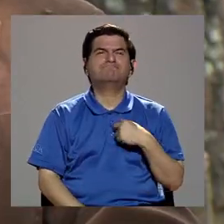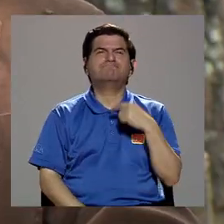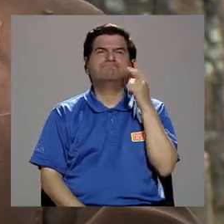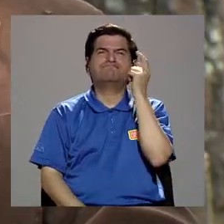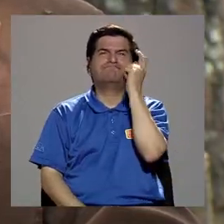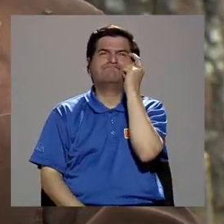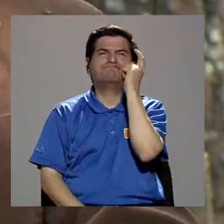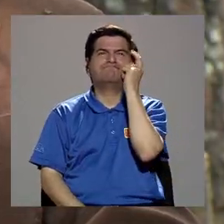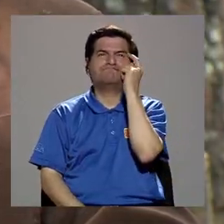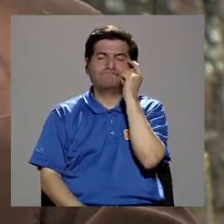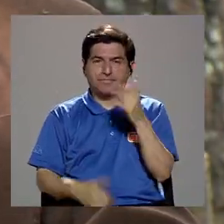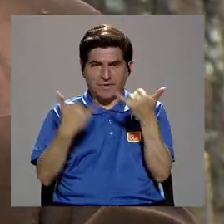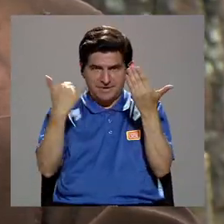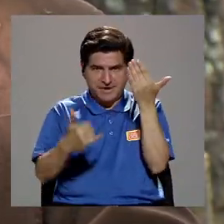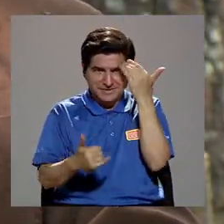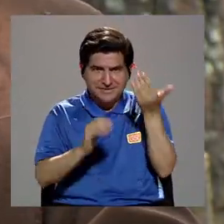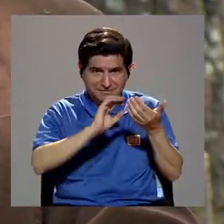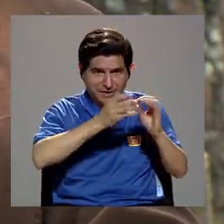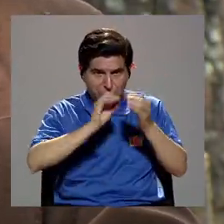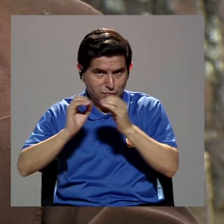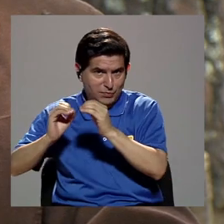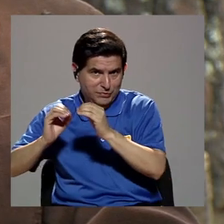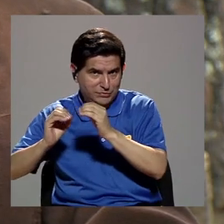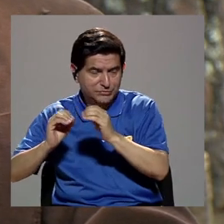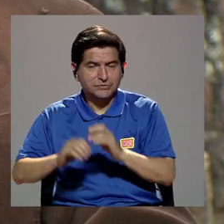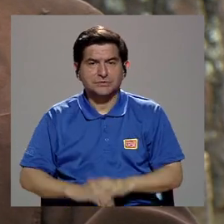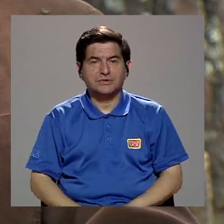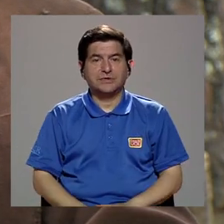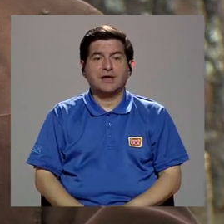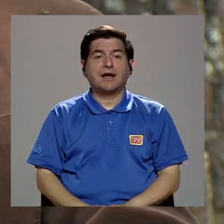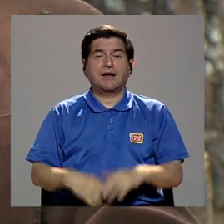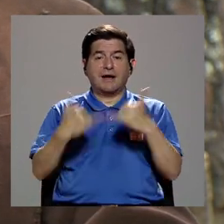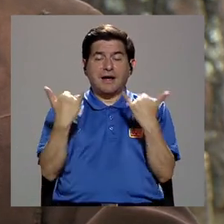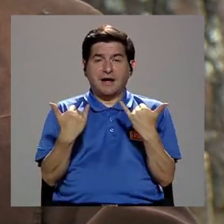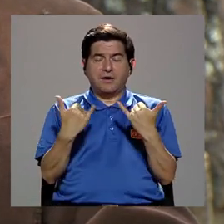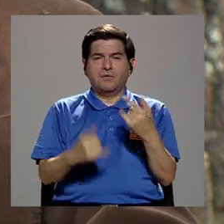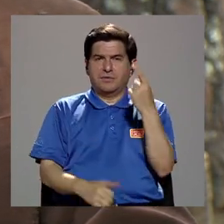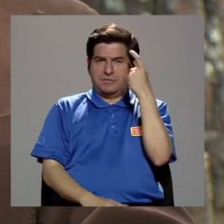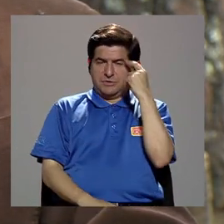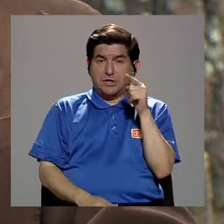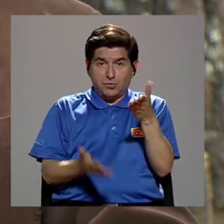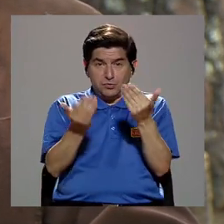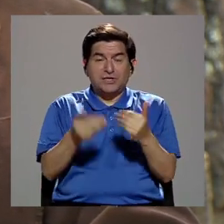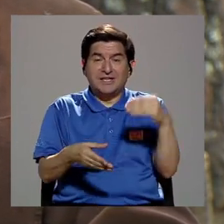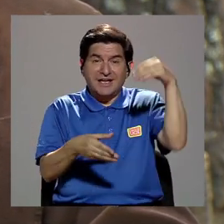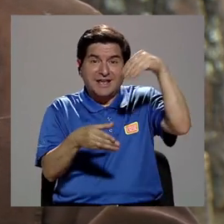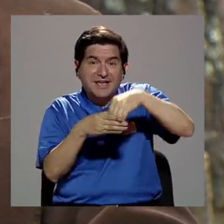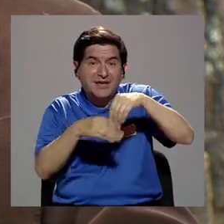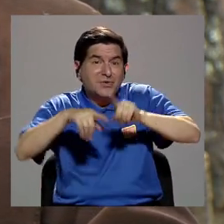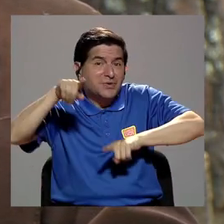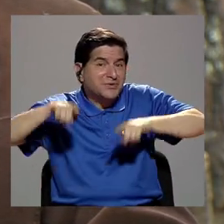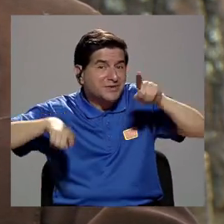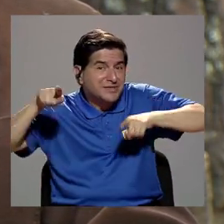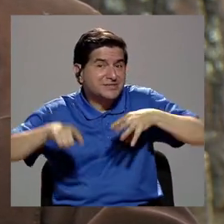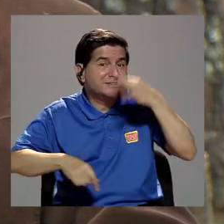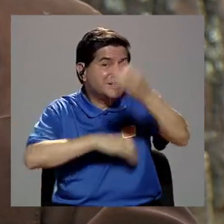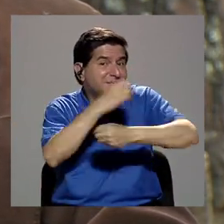Yo pienso que una vez que sabemos números, hay que plantearse si usted quiere ser parte de los números desde el próximo